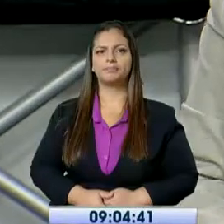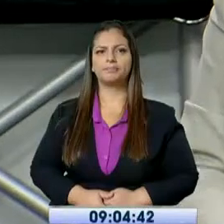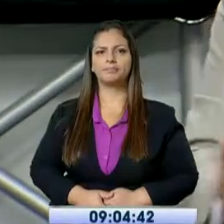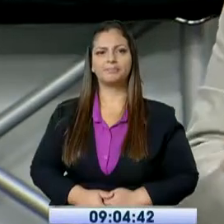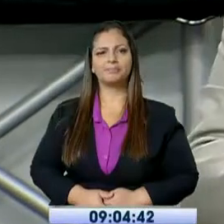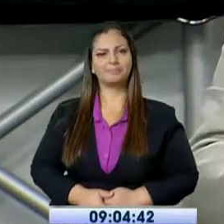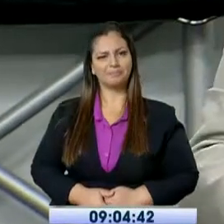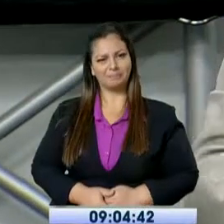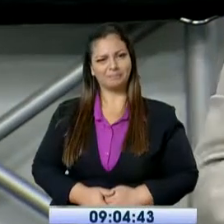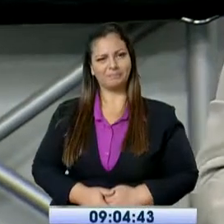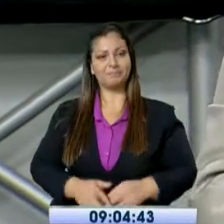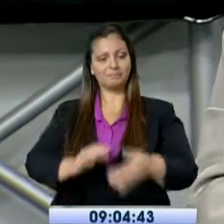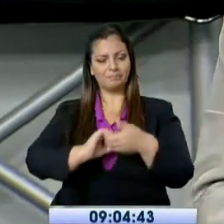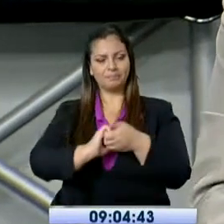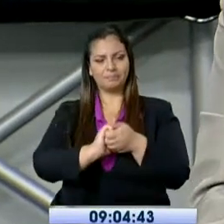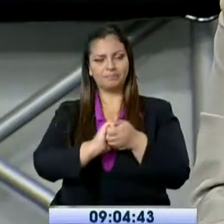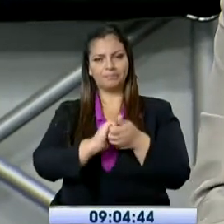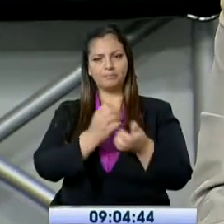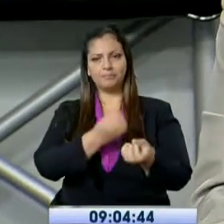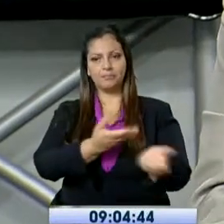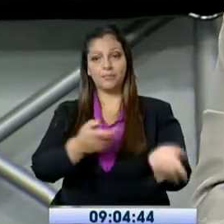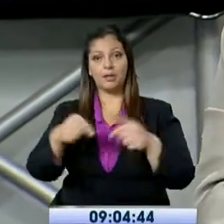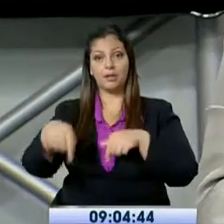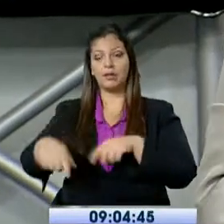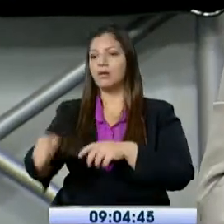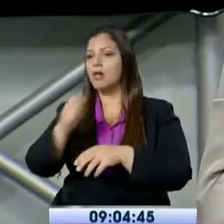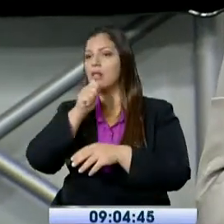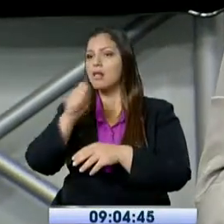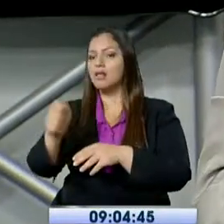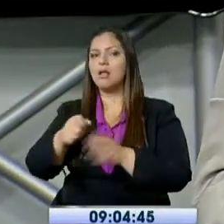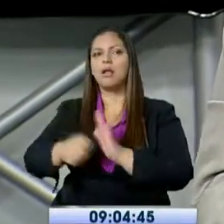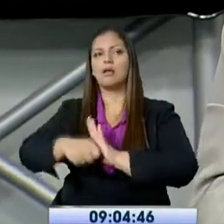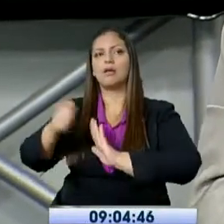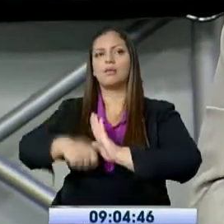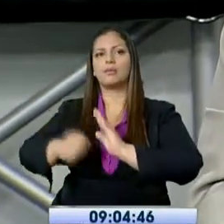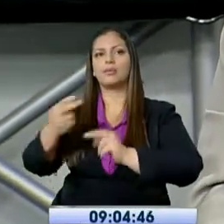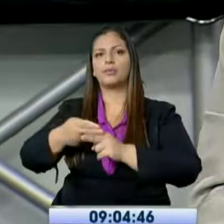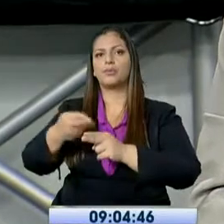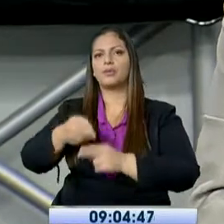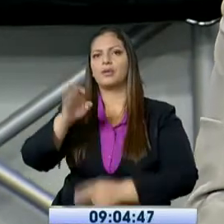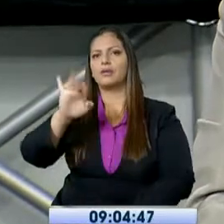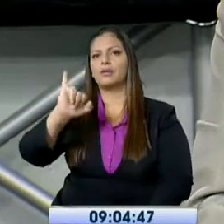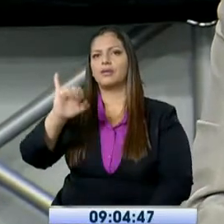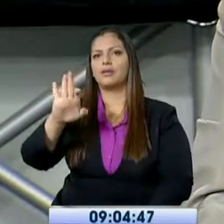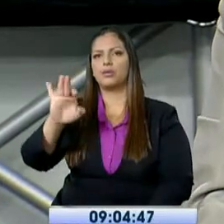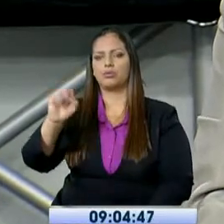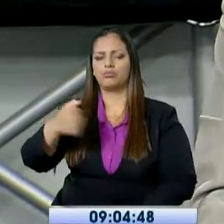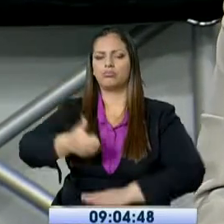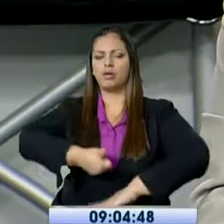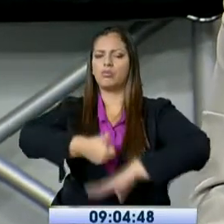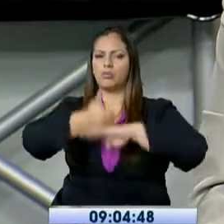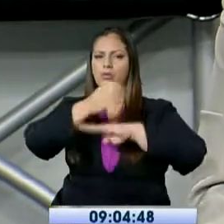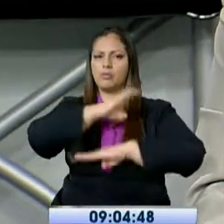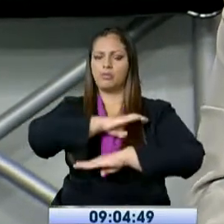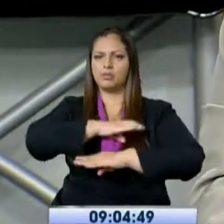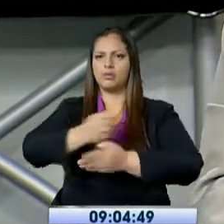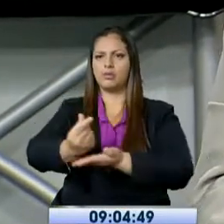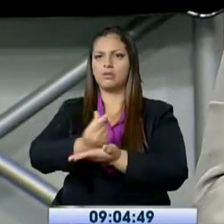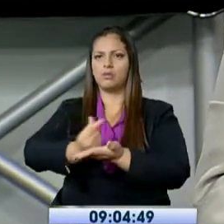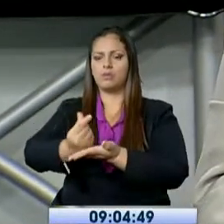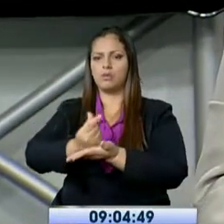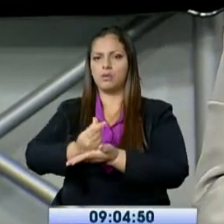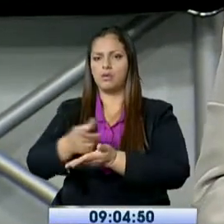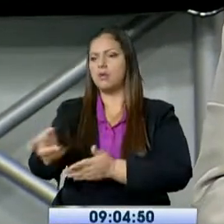amigos televidentes de nuestros estudios el abogado tipo quinteros intendente general de policía del guayas con el abogado quinteros